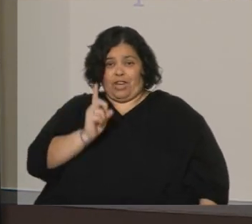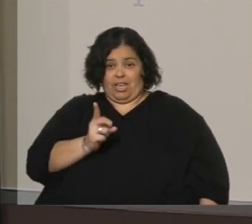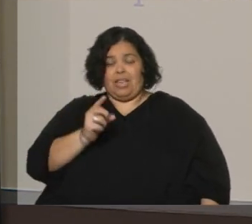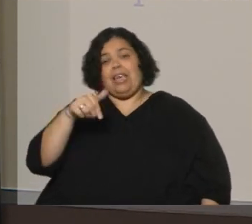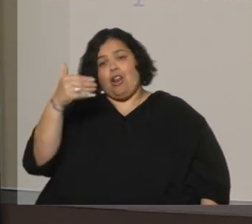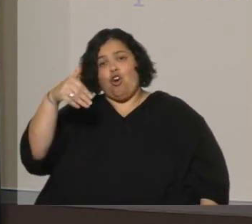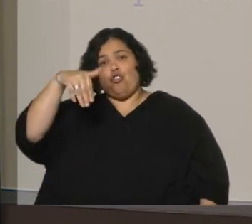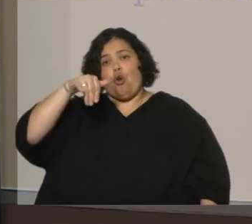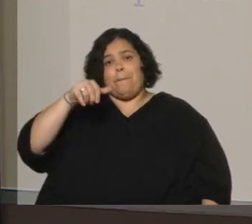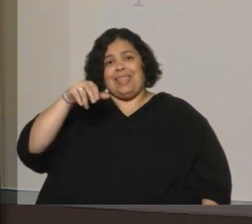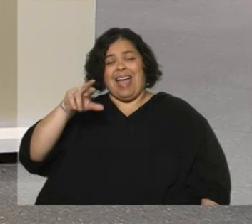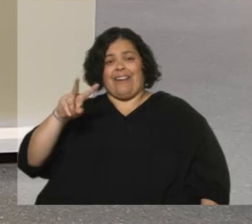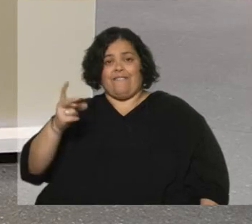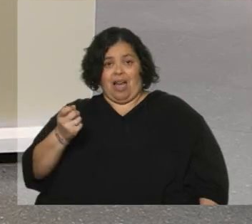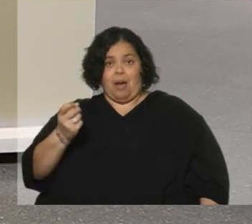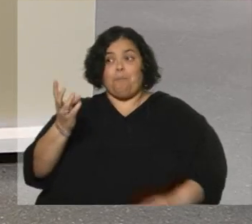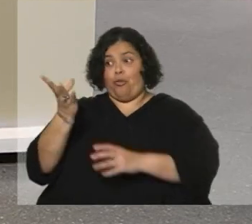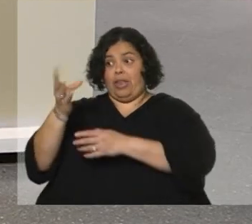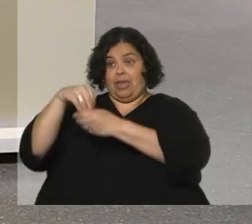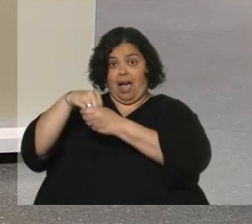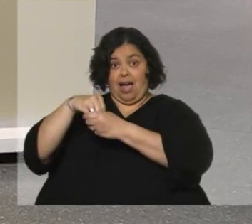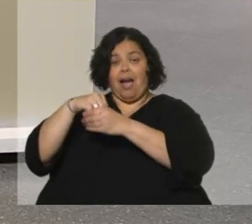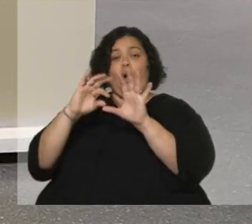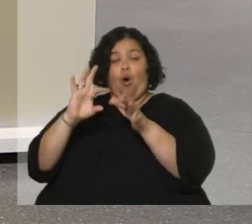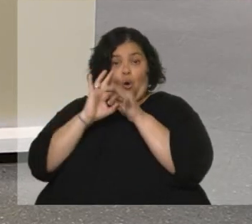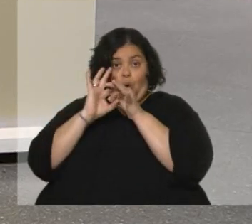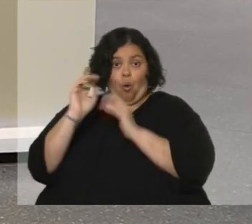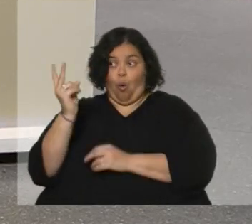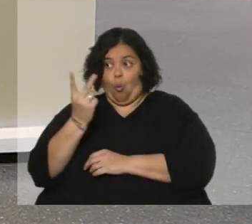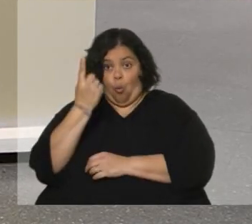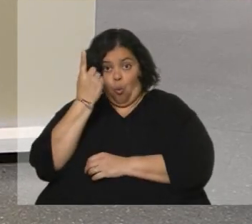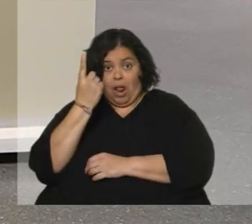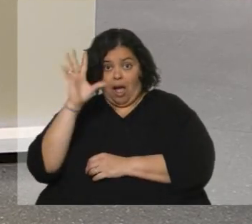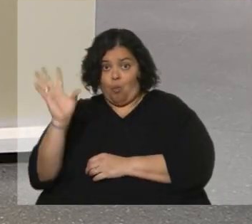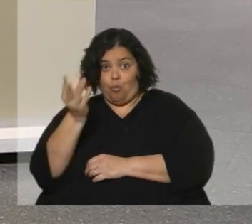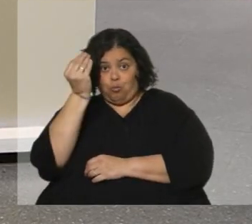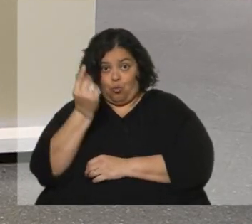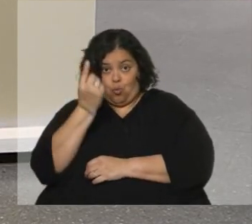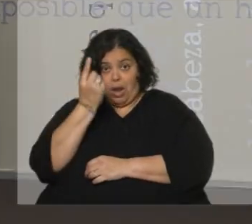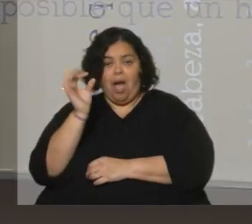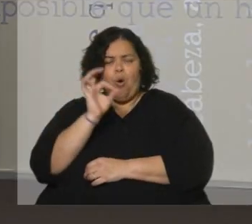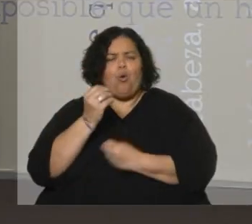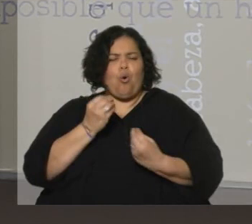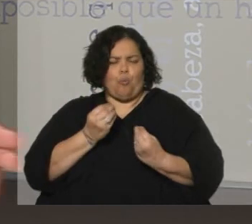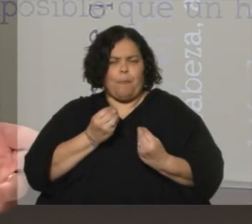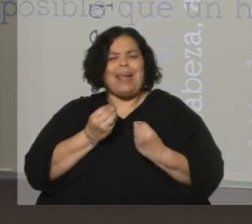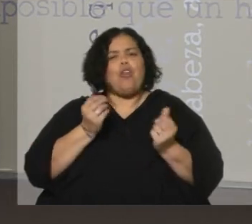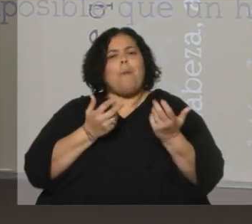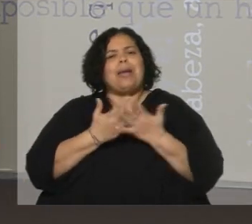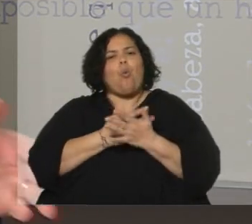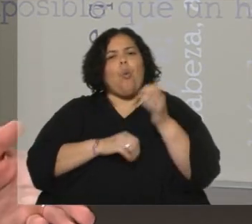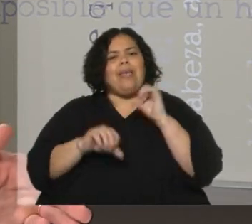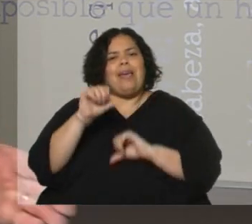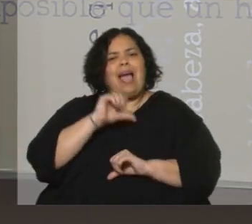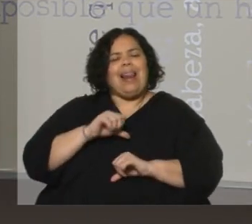de concentración del mercado hasta dónde podría haciendo que no se perjudique el campo bueno en